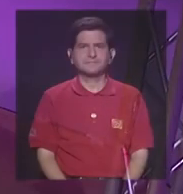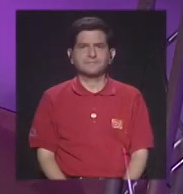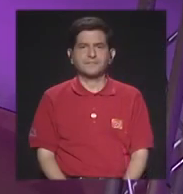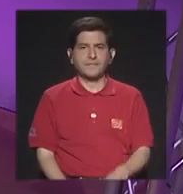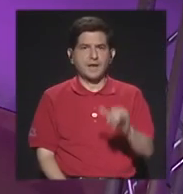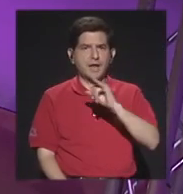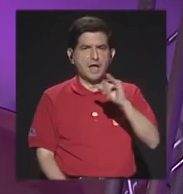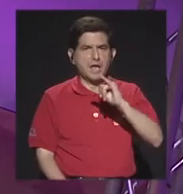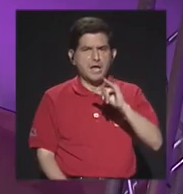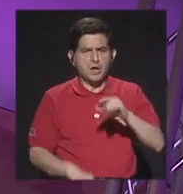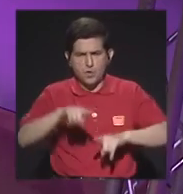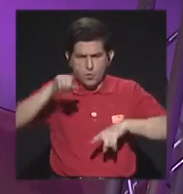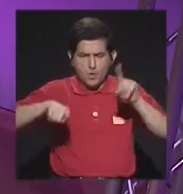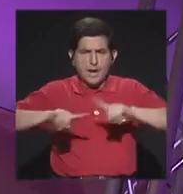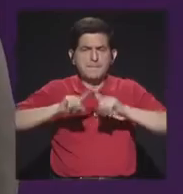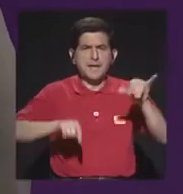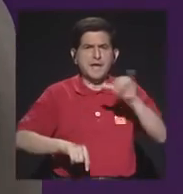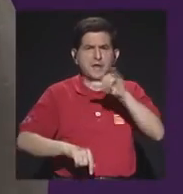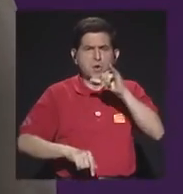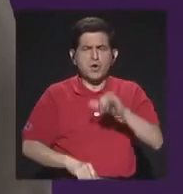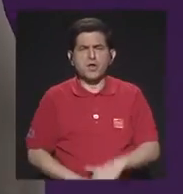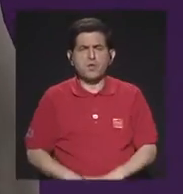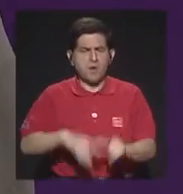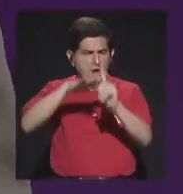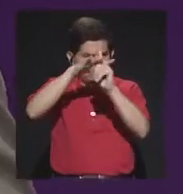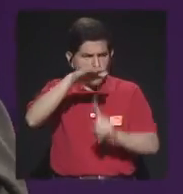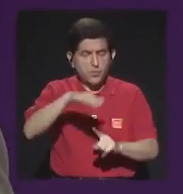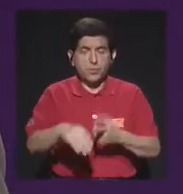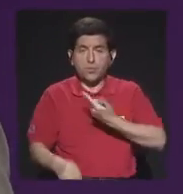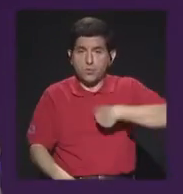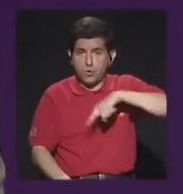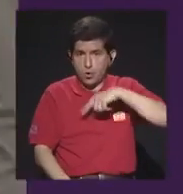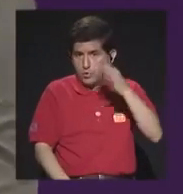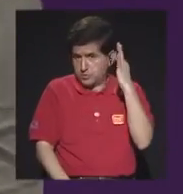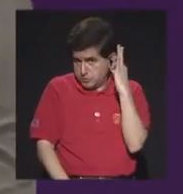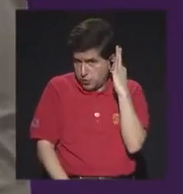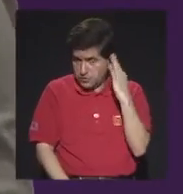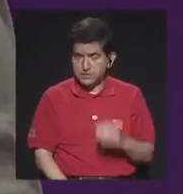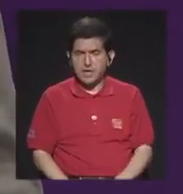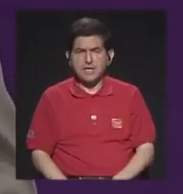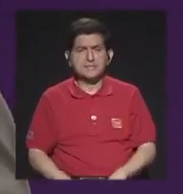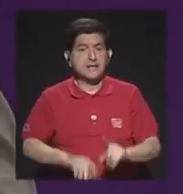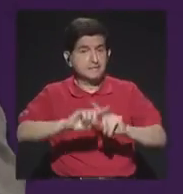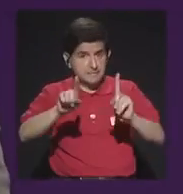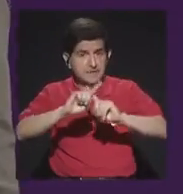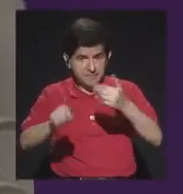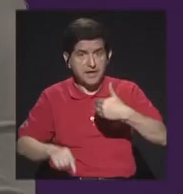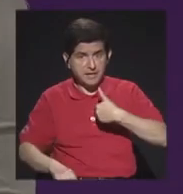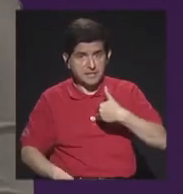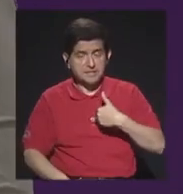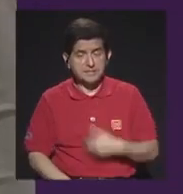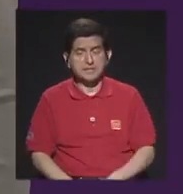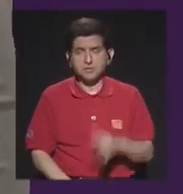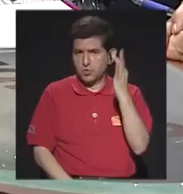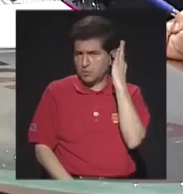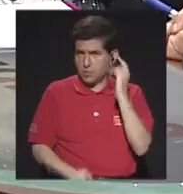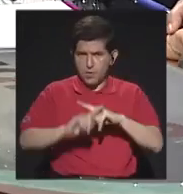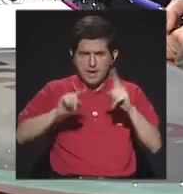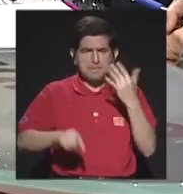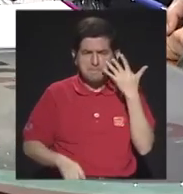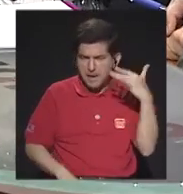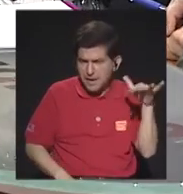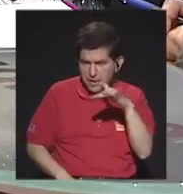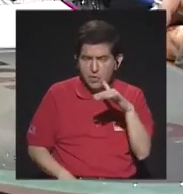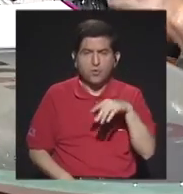Igualmente diversas, pero igualmente invisibilizadas. Somos mujeres y nos parecemos en que somos mujeres, nos diferenciamos por ser mujeres, pero nos parecemos en